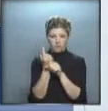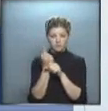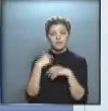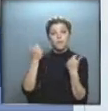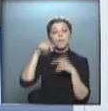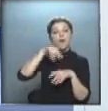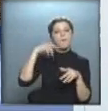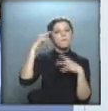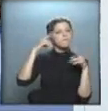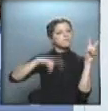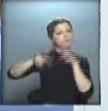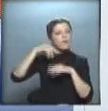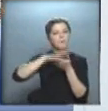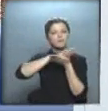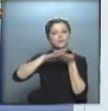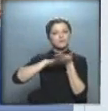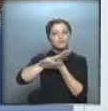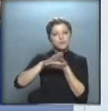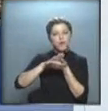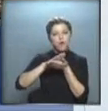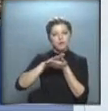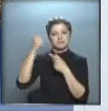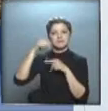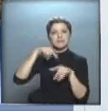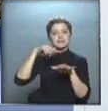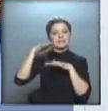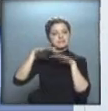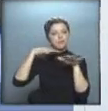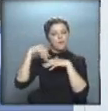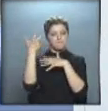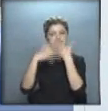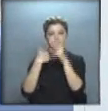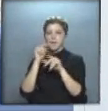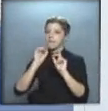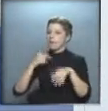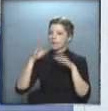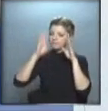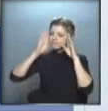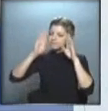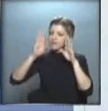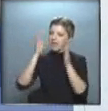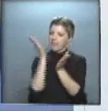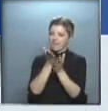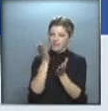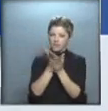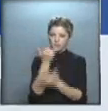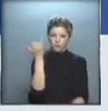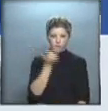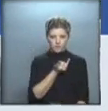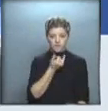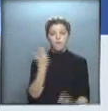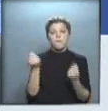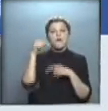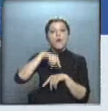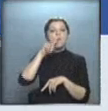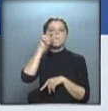soluciones colectivas a las situaciones conflictivas que se presenten y que nunca olvidemos que tenemos derecho a que así sea. Por eso